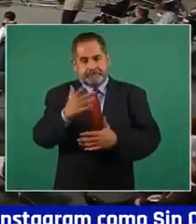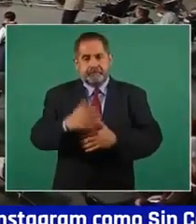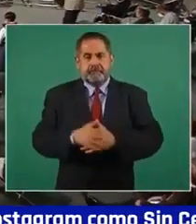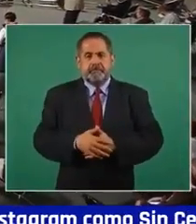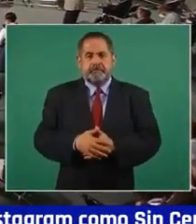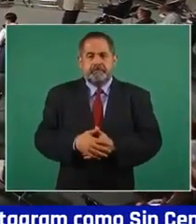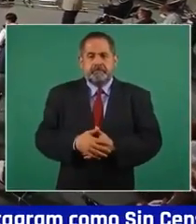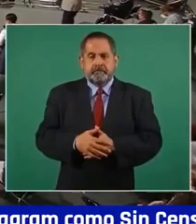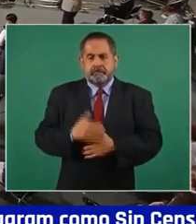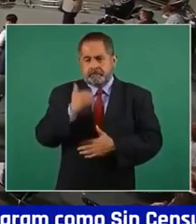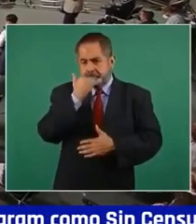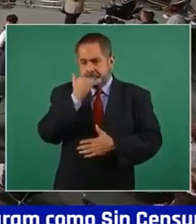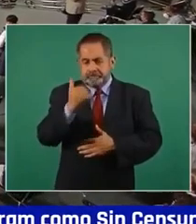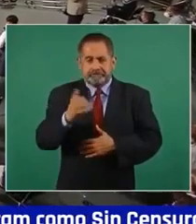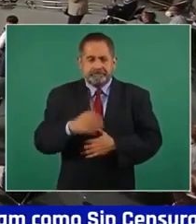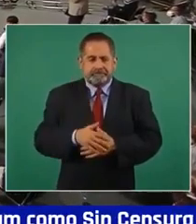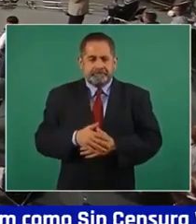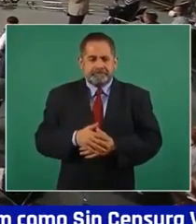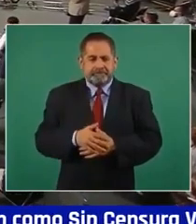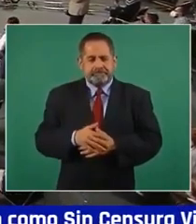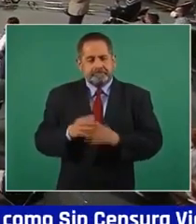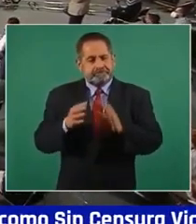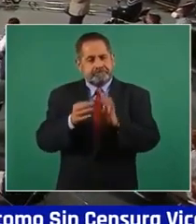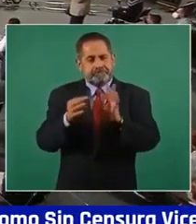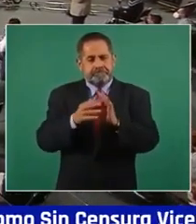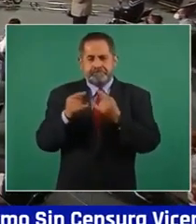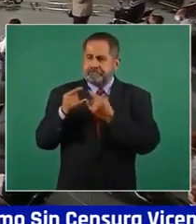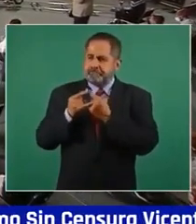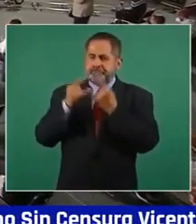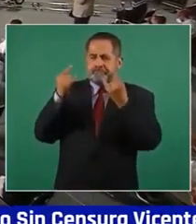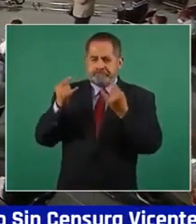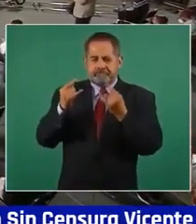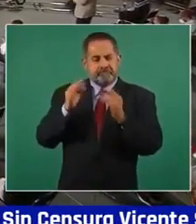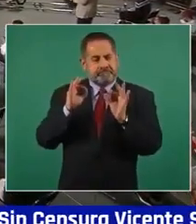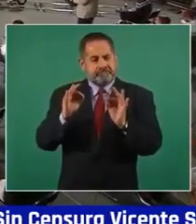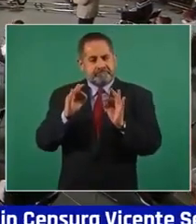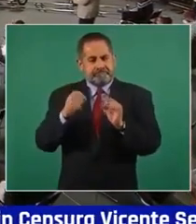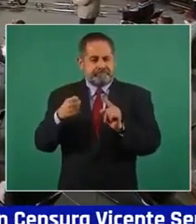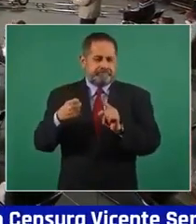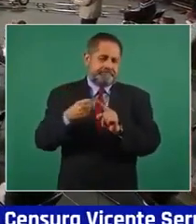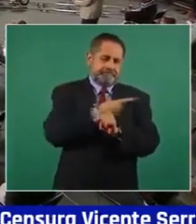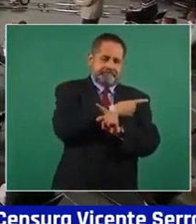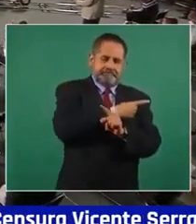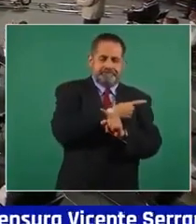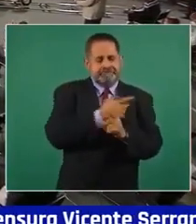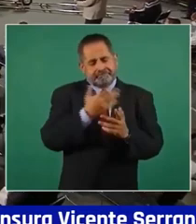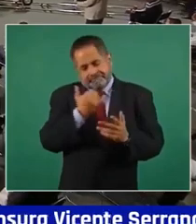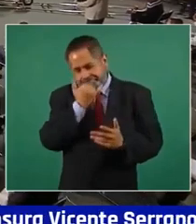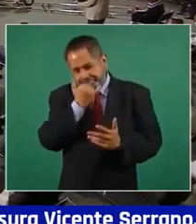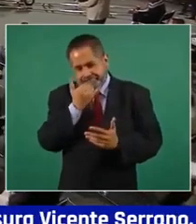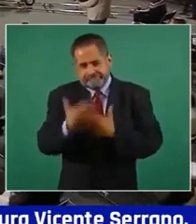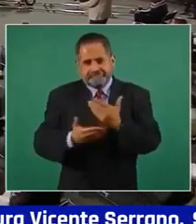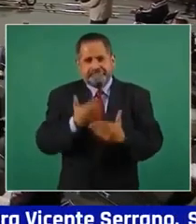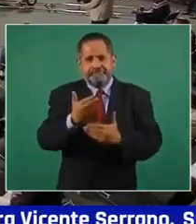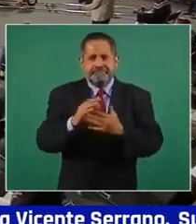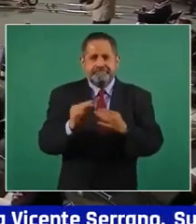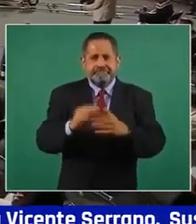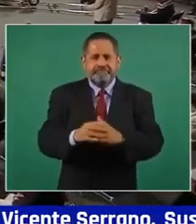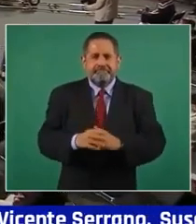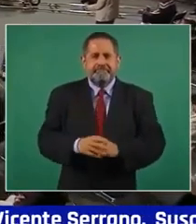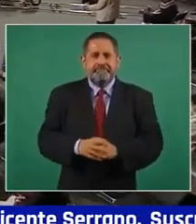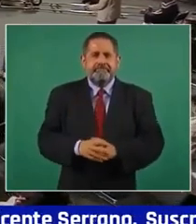Perdón por romper un poco el tono histórico, anecdotario del país.